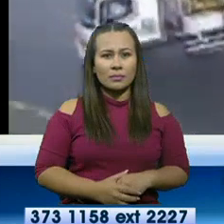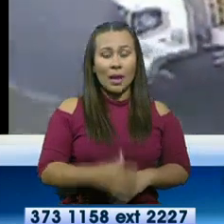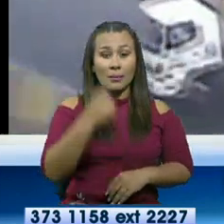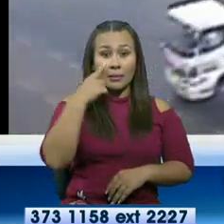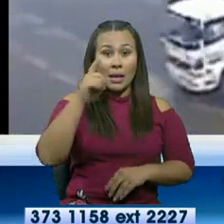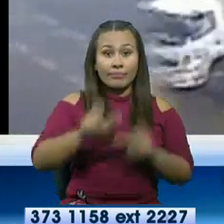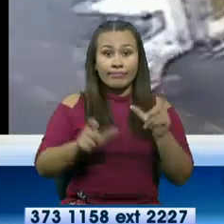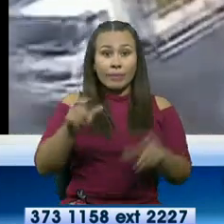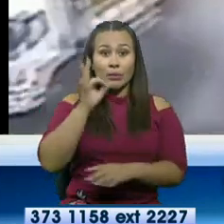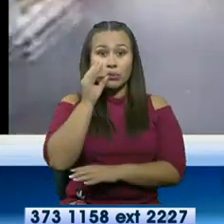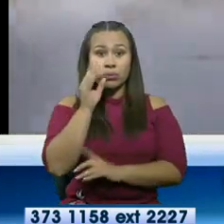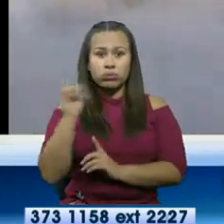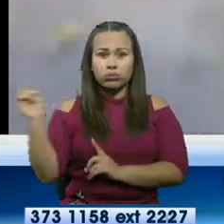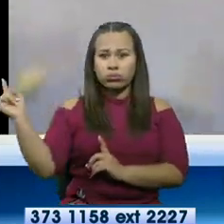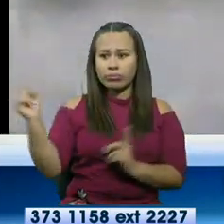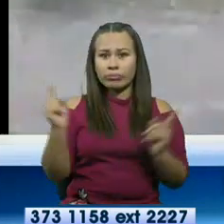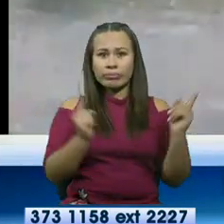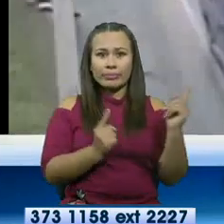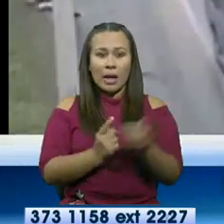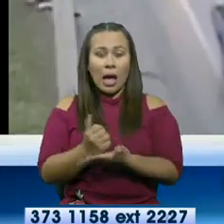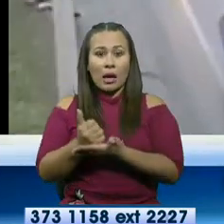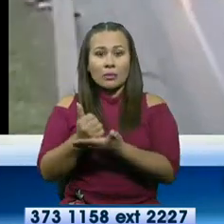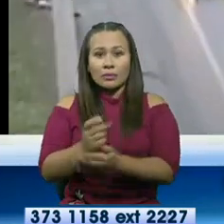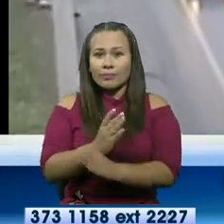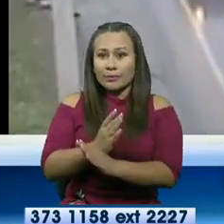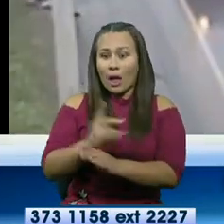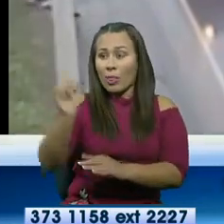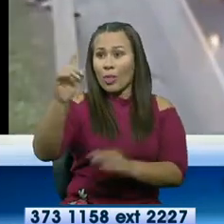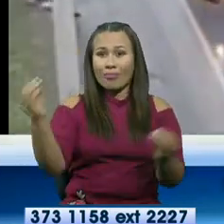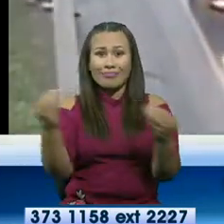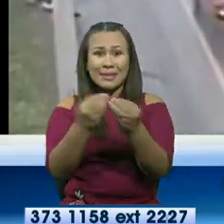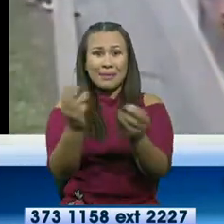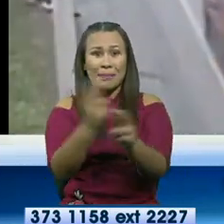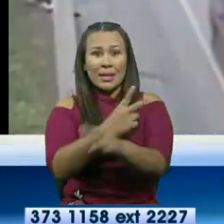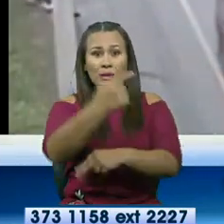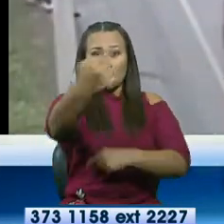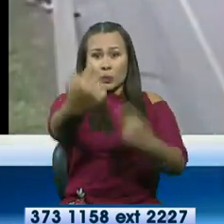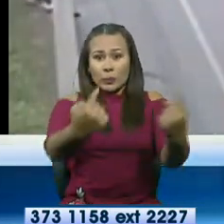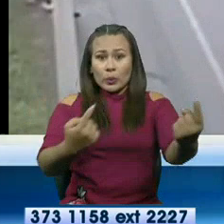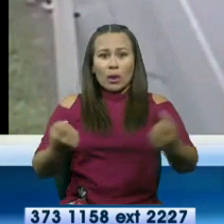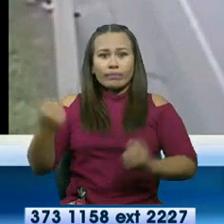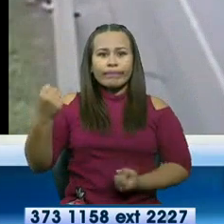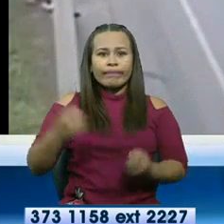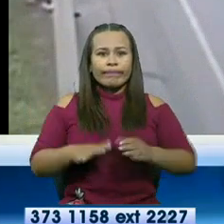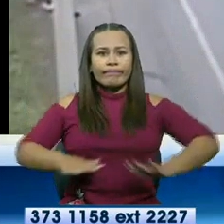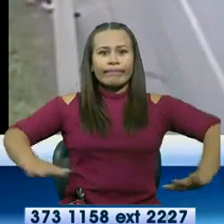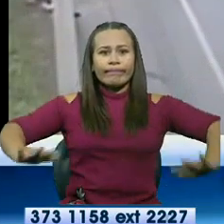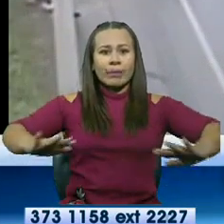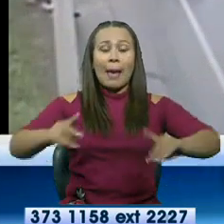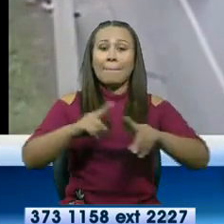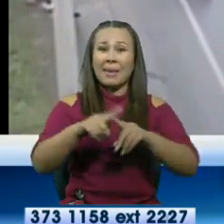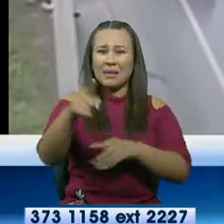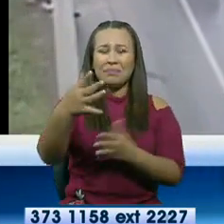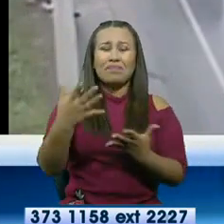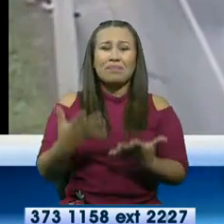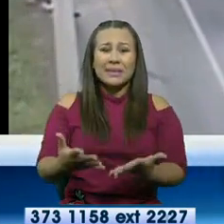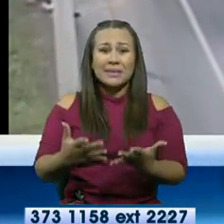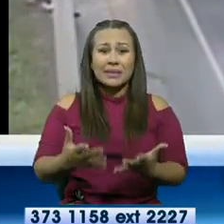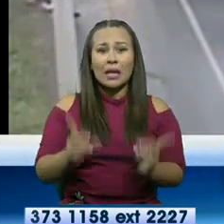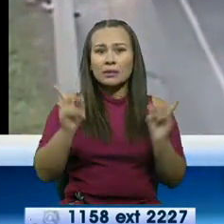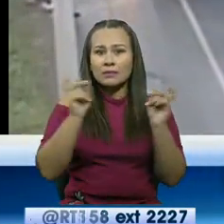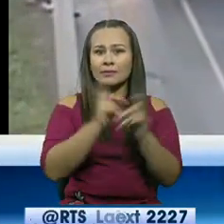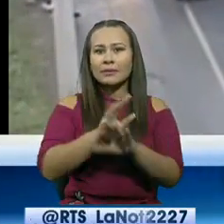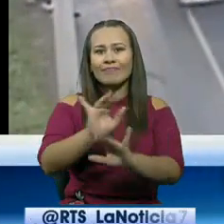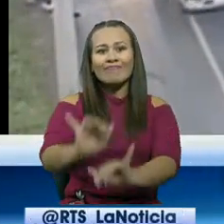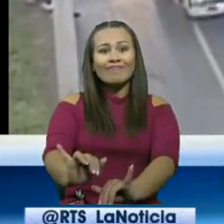Elementos de la Comisión de Tránsito del Ecuador llegaron para evitar que se congestionara el tráfico por la zona. Sin embargo, el pesado automotor